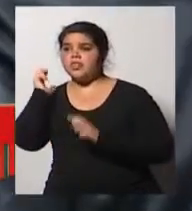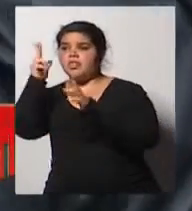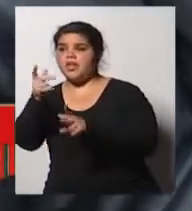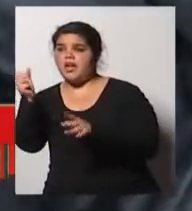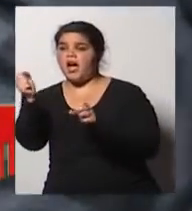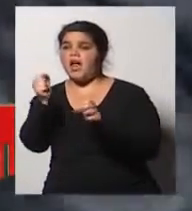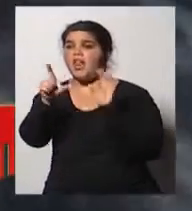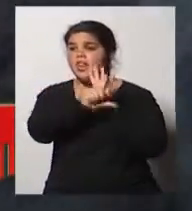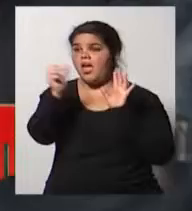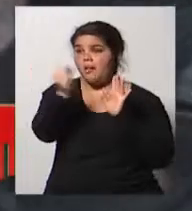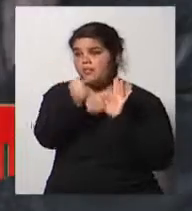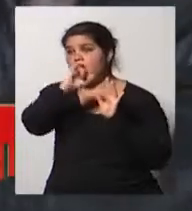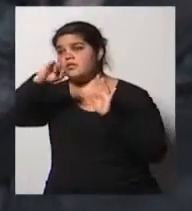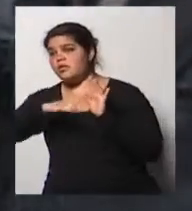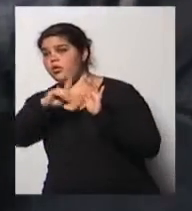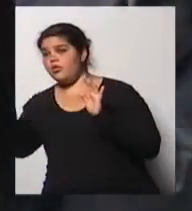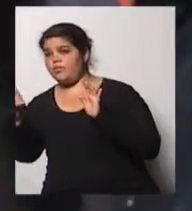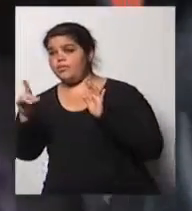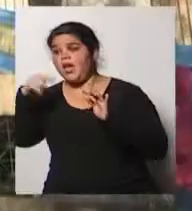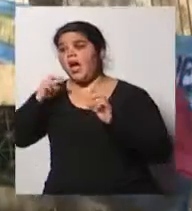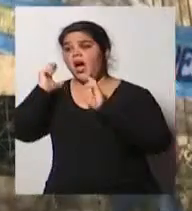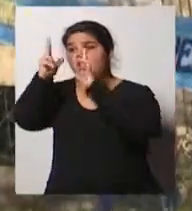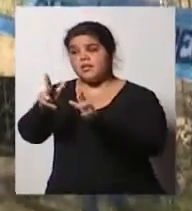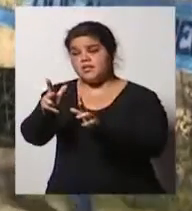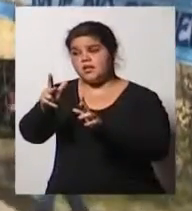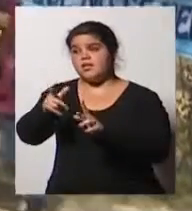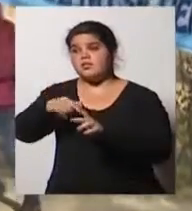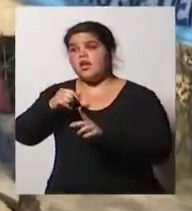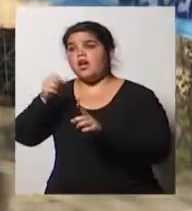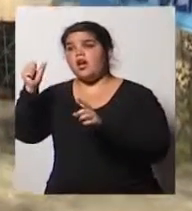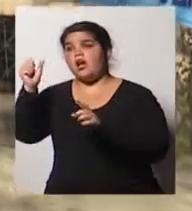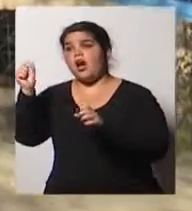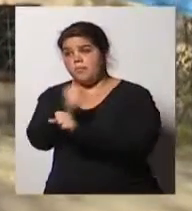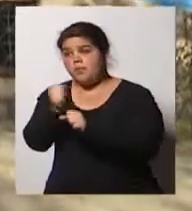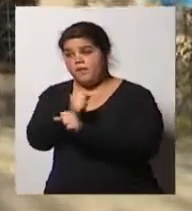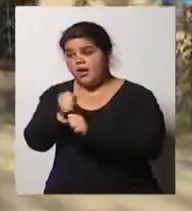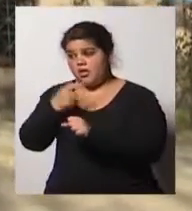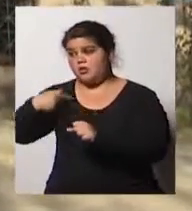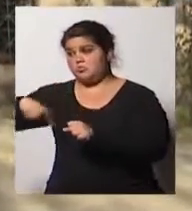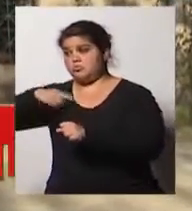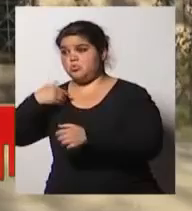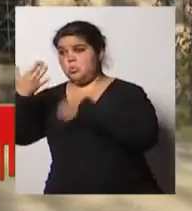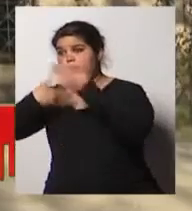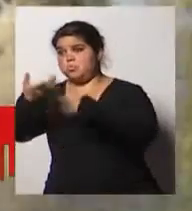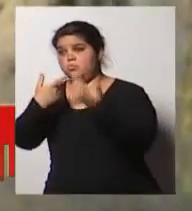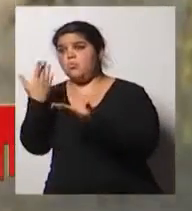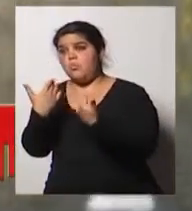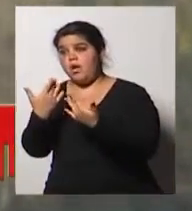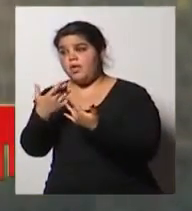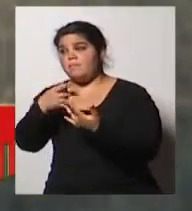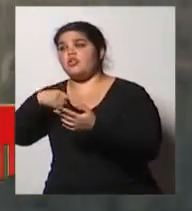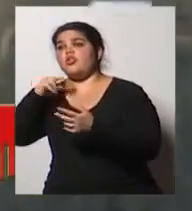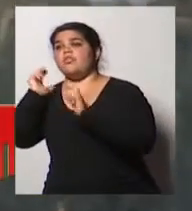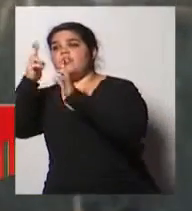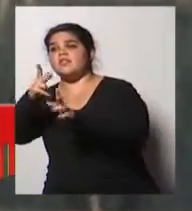no. Si dice que la ley es inconstitucional, inmediatamente podremos comenzar a trabajar. Si dice que es constitucional,